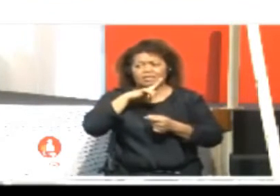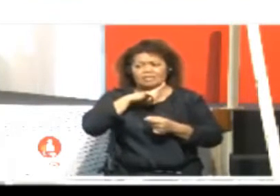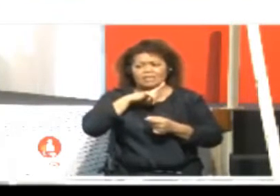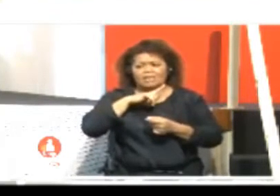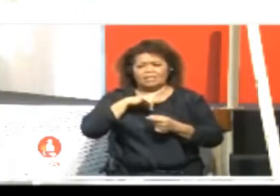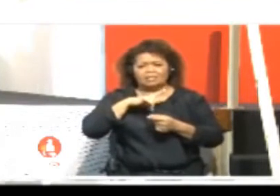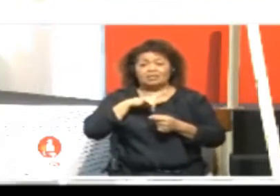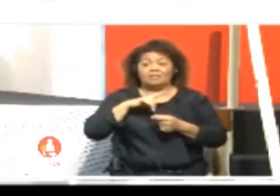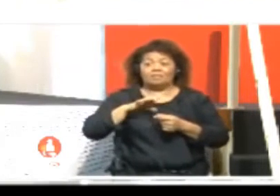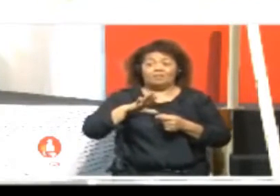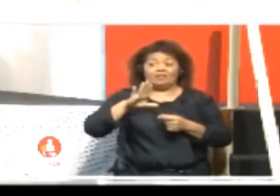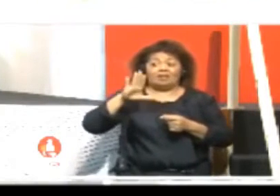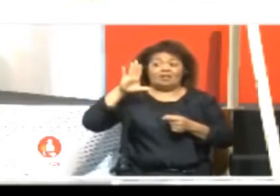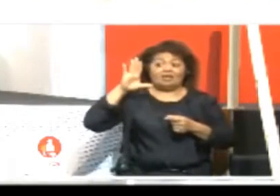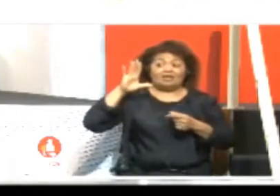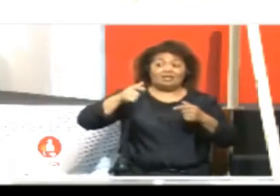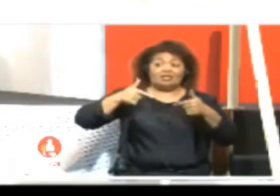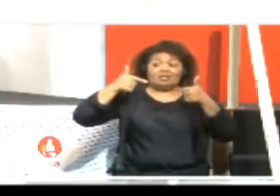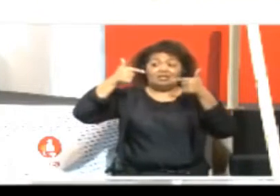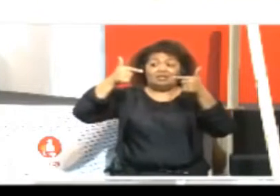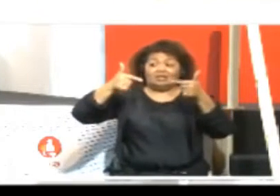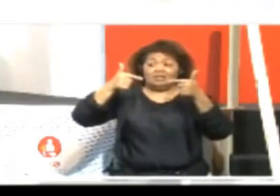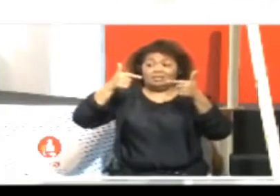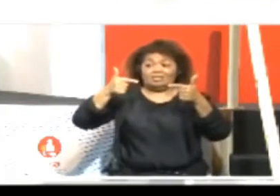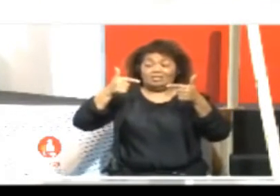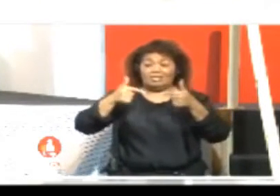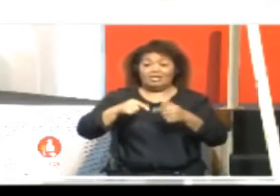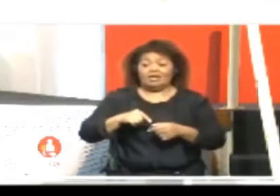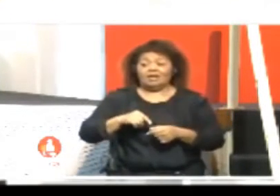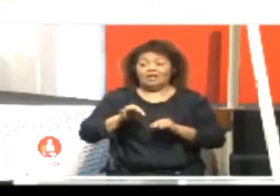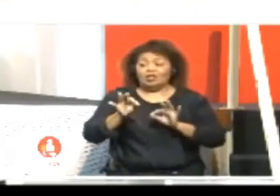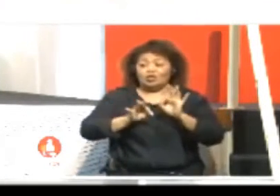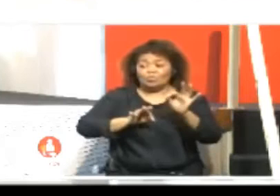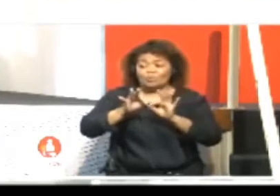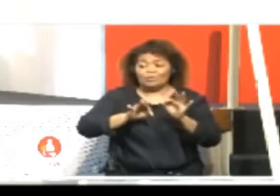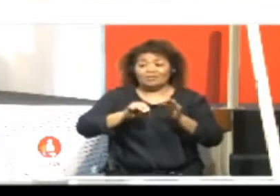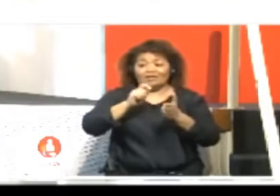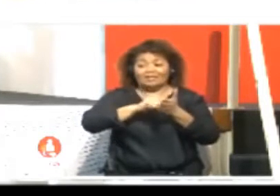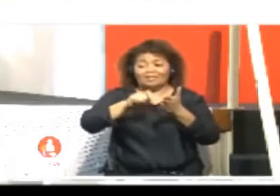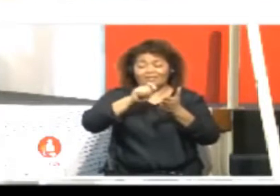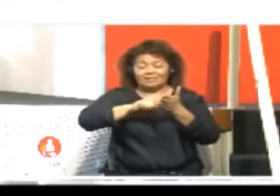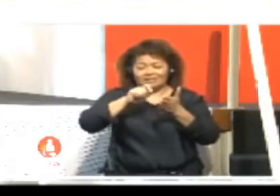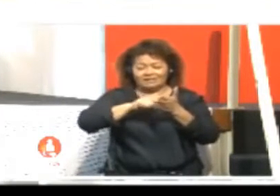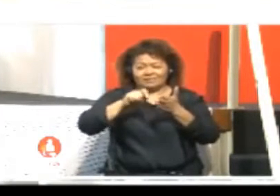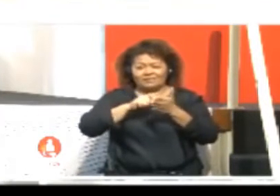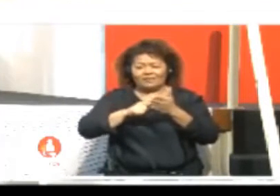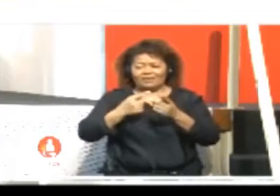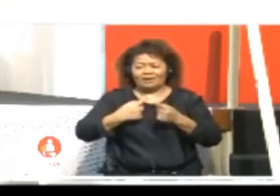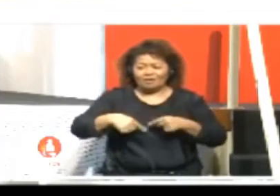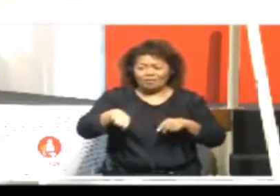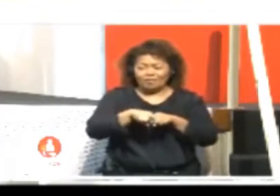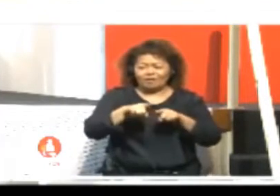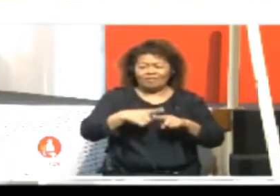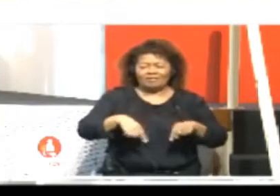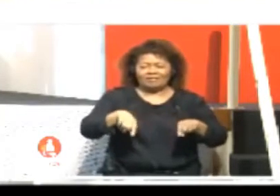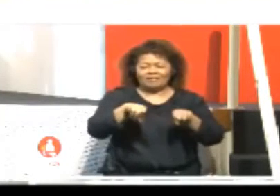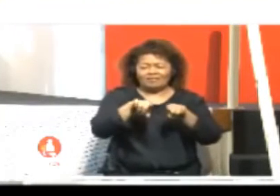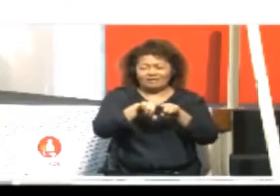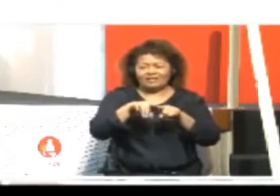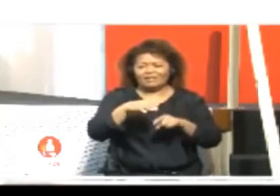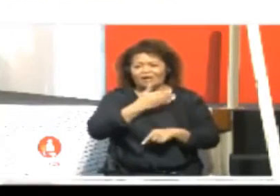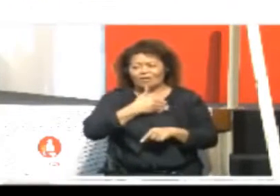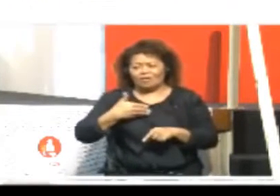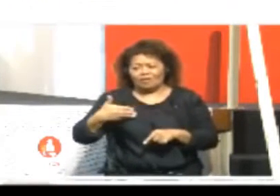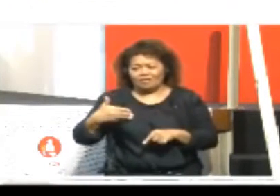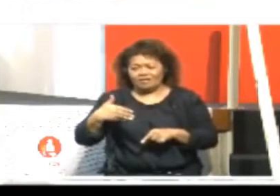si el proyecto está bien escrito, el convenio está bien escrito, el gobierno central les da dinero, de lo contrario no. Entonces, quise